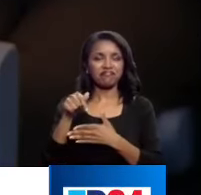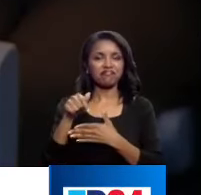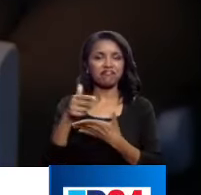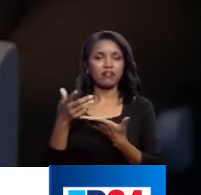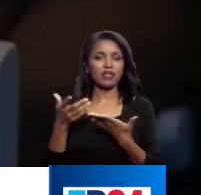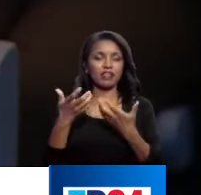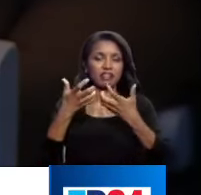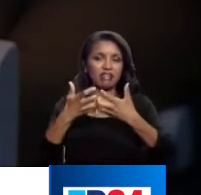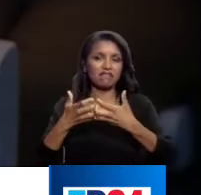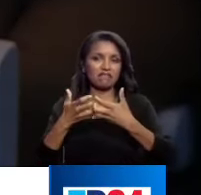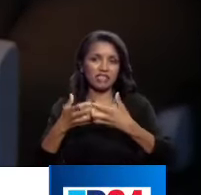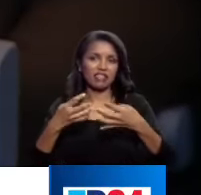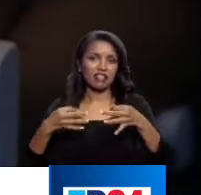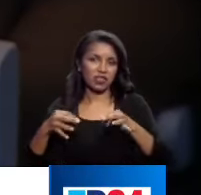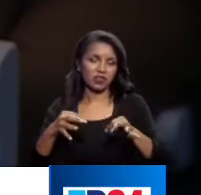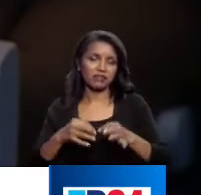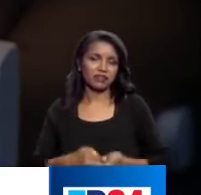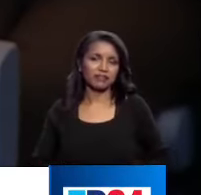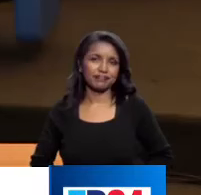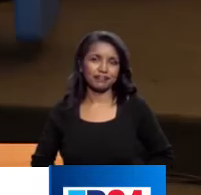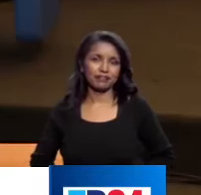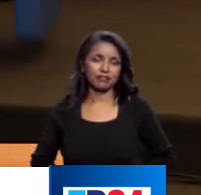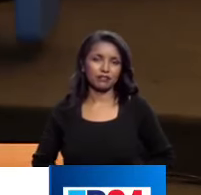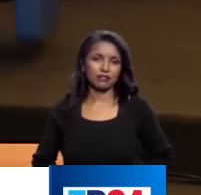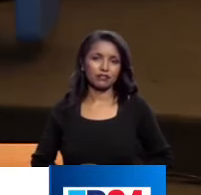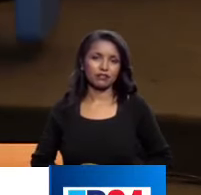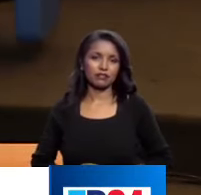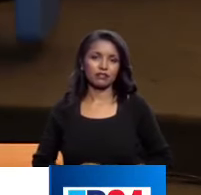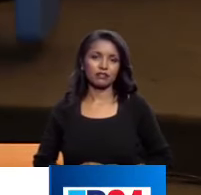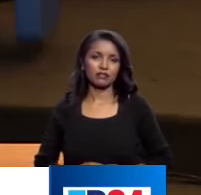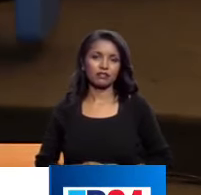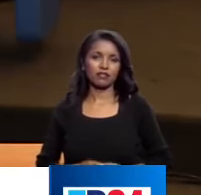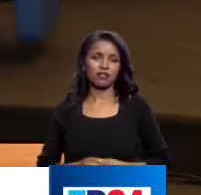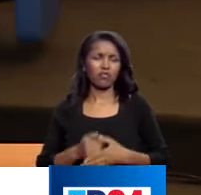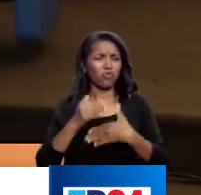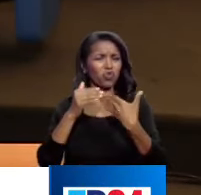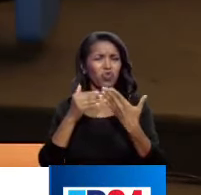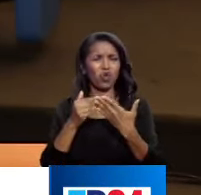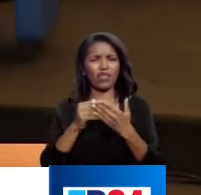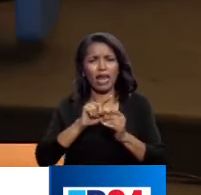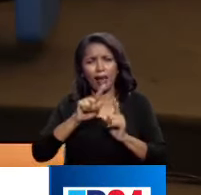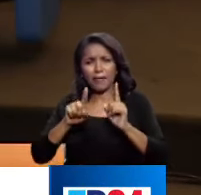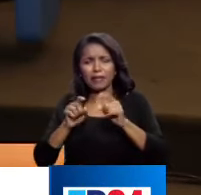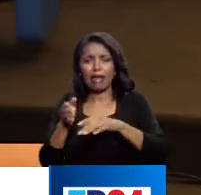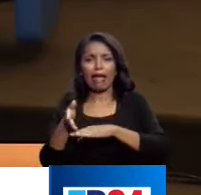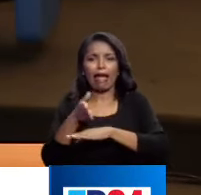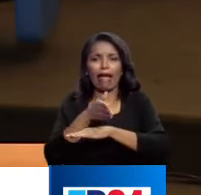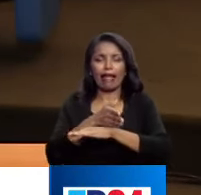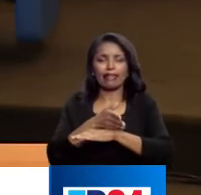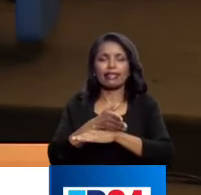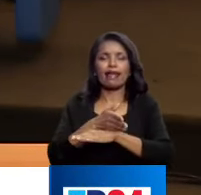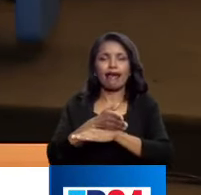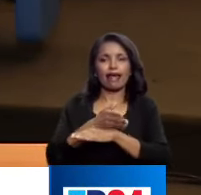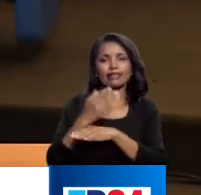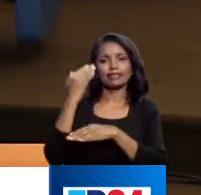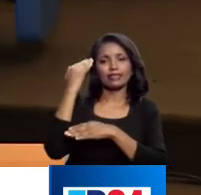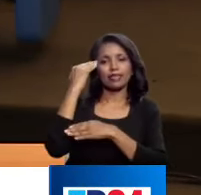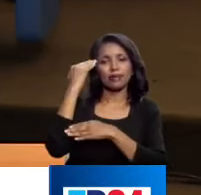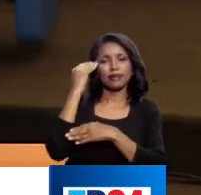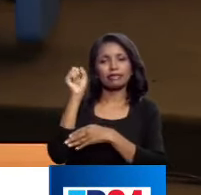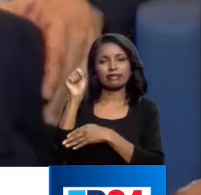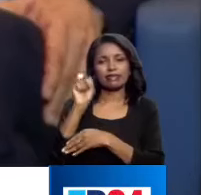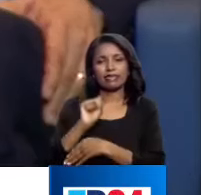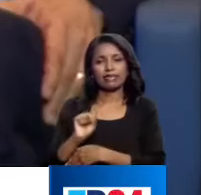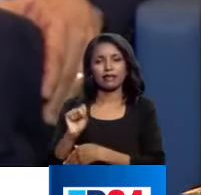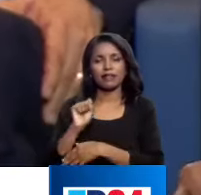de la industria del turismo de Panamá. Esta información se recogió durante la primera Cumbre Nacional de Turismo realizada en septiembre